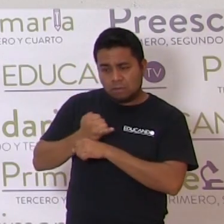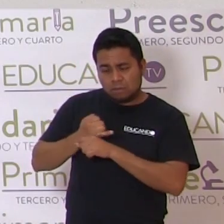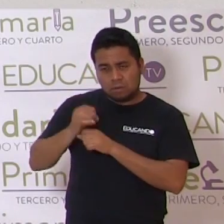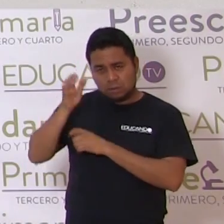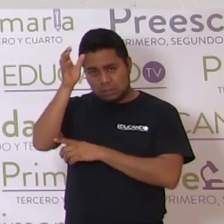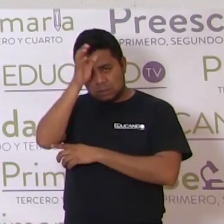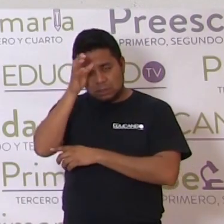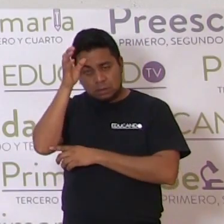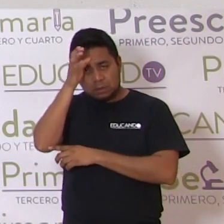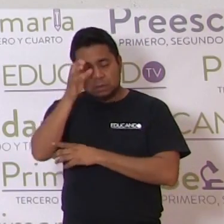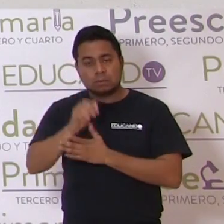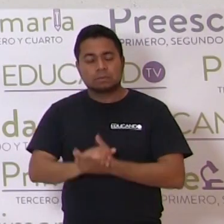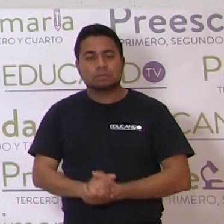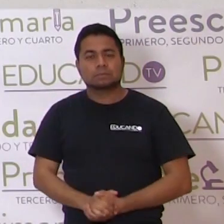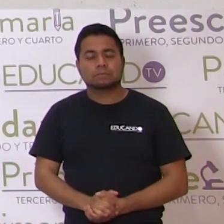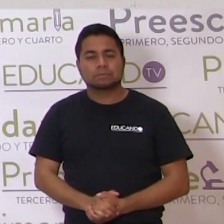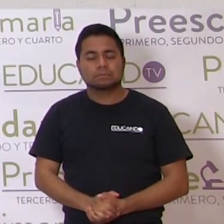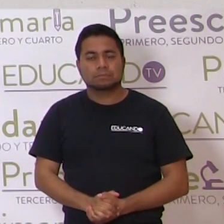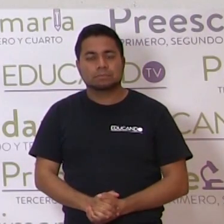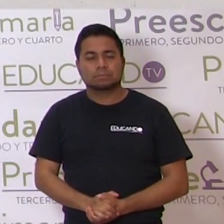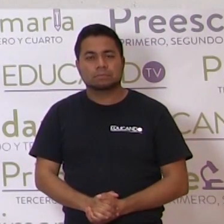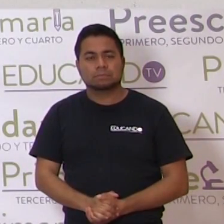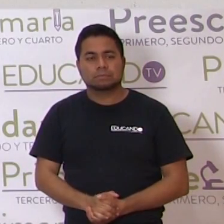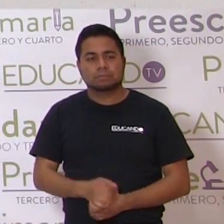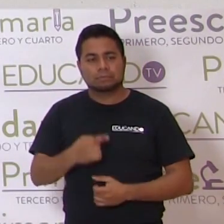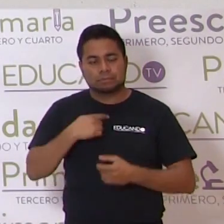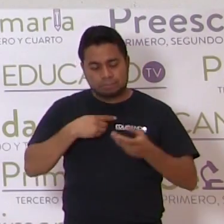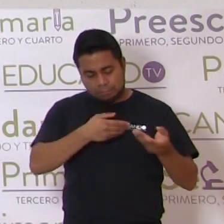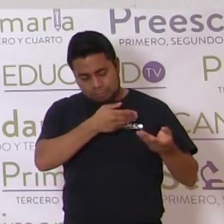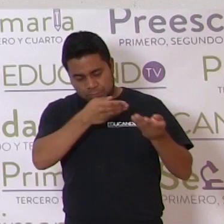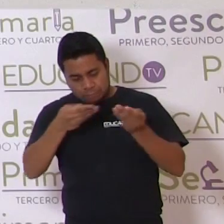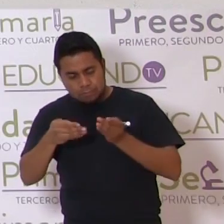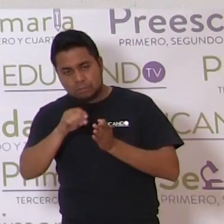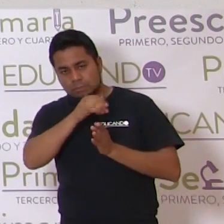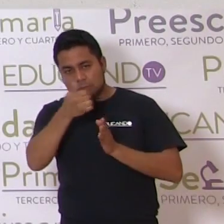científico. Yo les traje otro ejemplo,